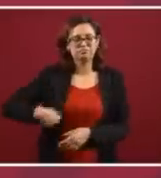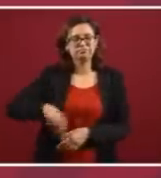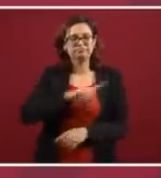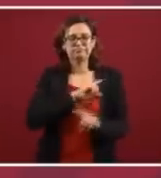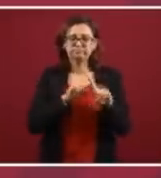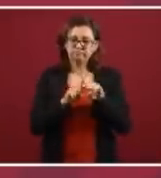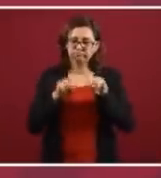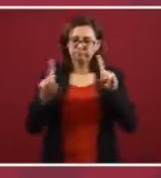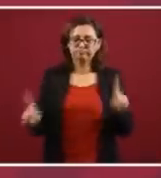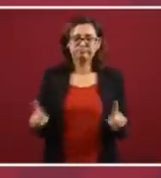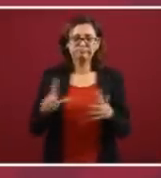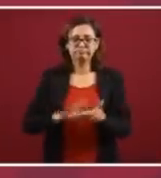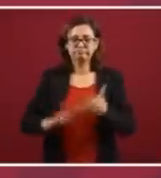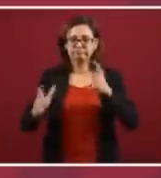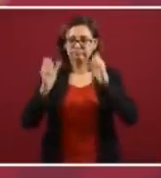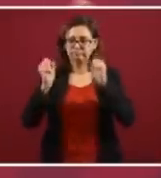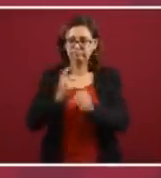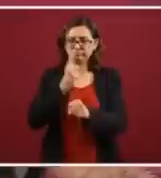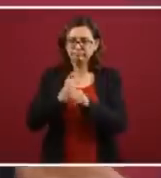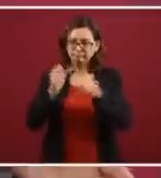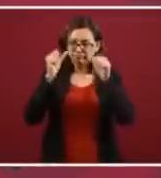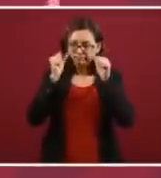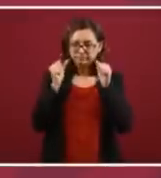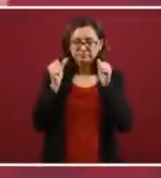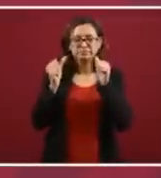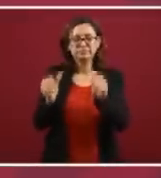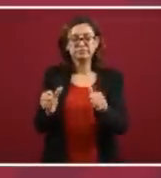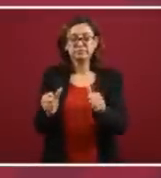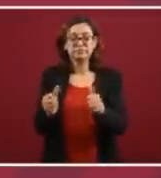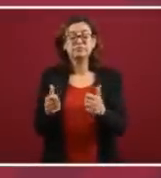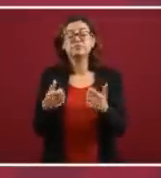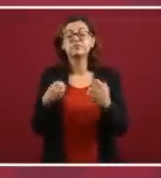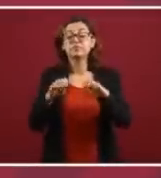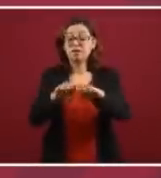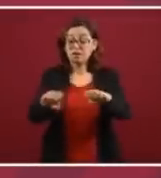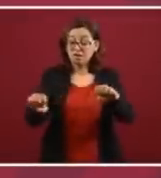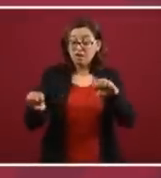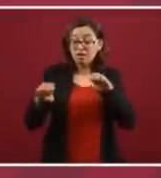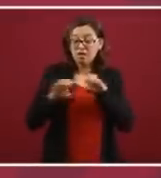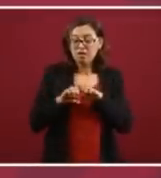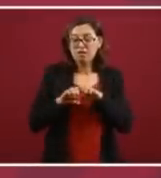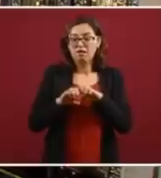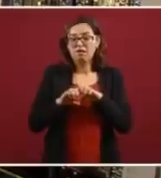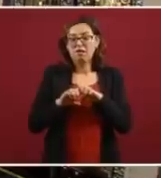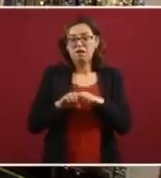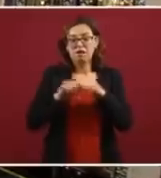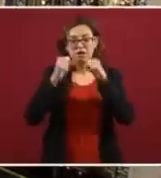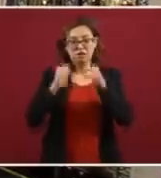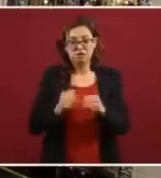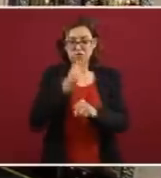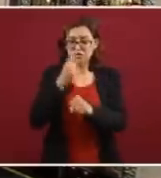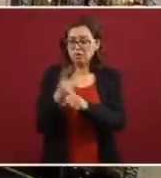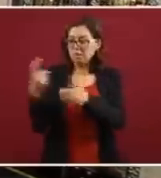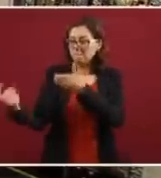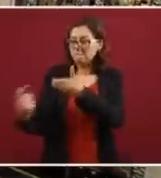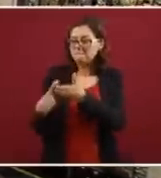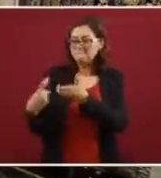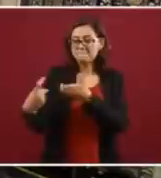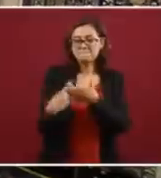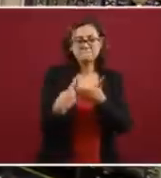y de la violencia. Y le agradezco a todos los integrantes del Gabinete de